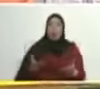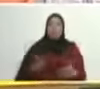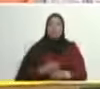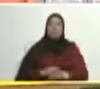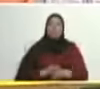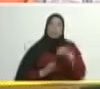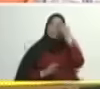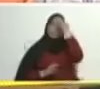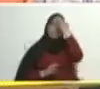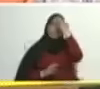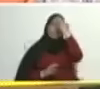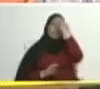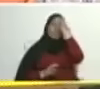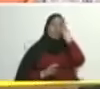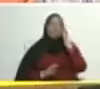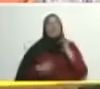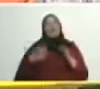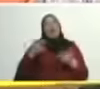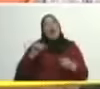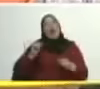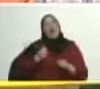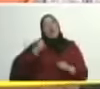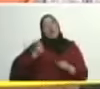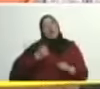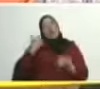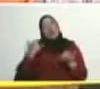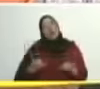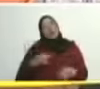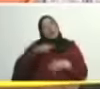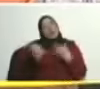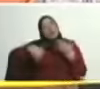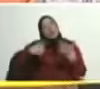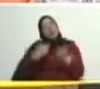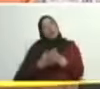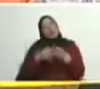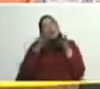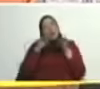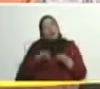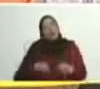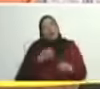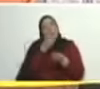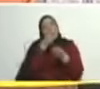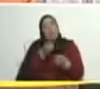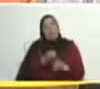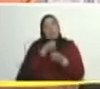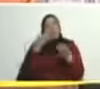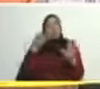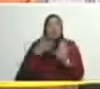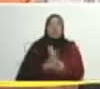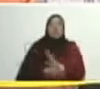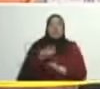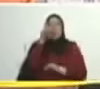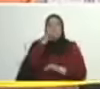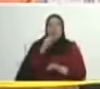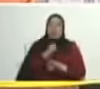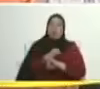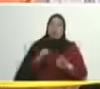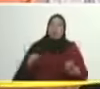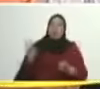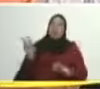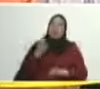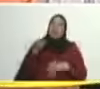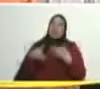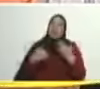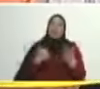Y hemos escuchado sus consejos sobre la interconexión aérea y por eso me tengo que